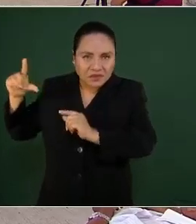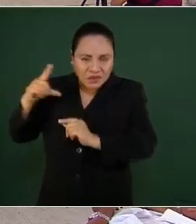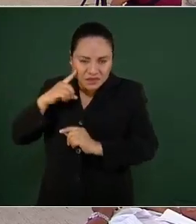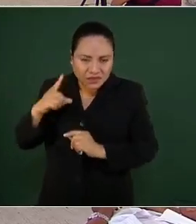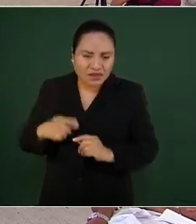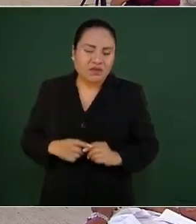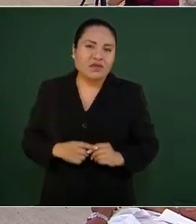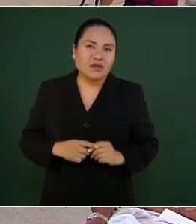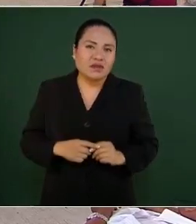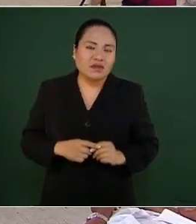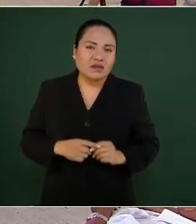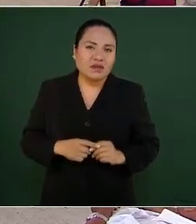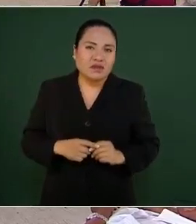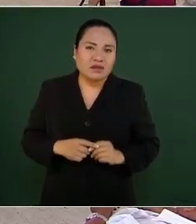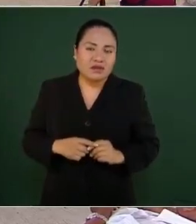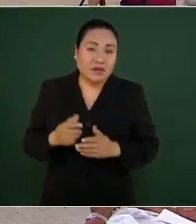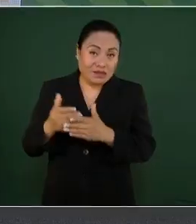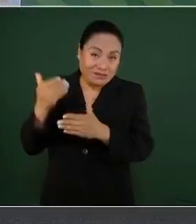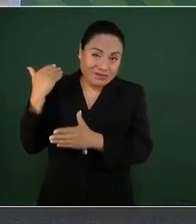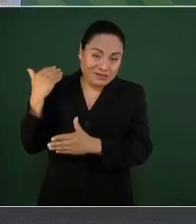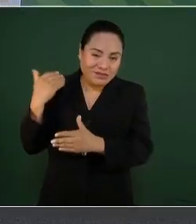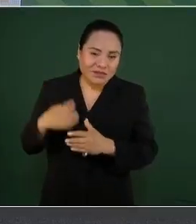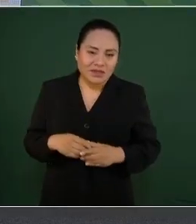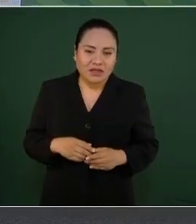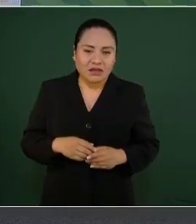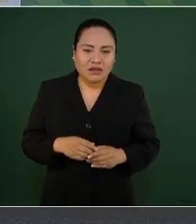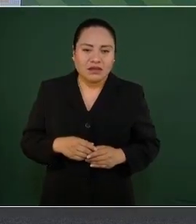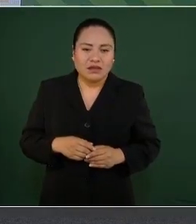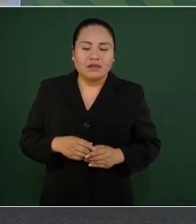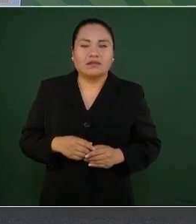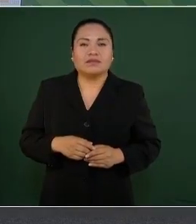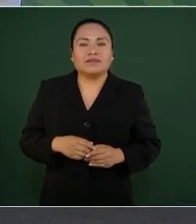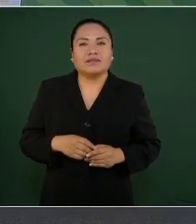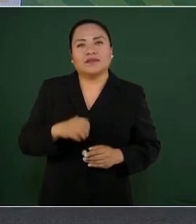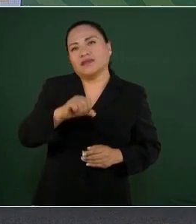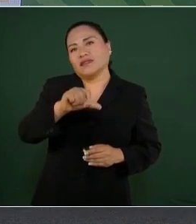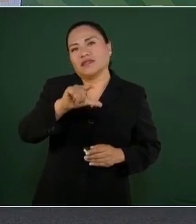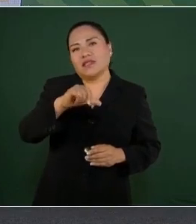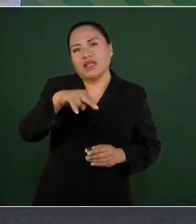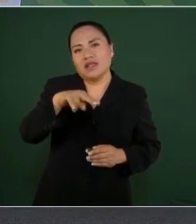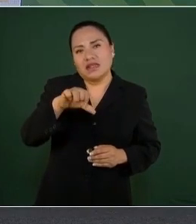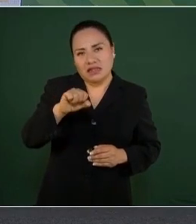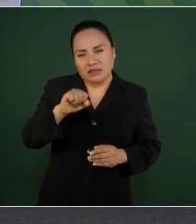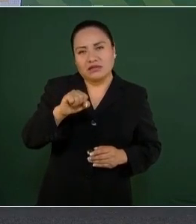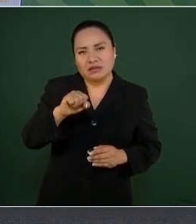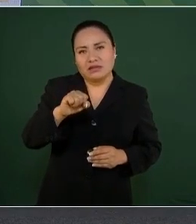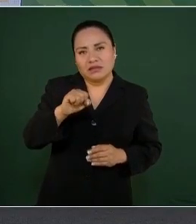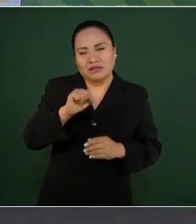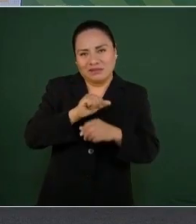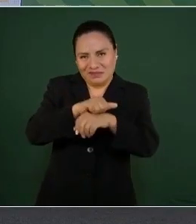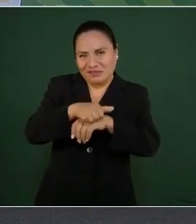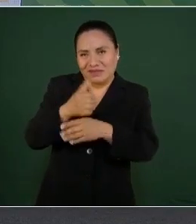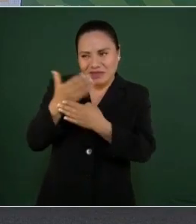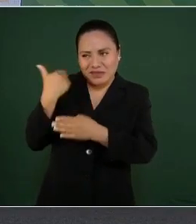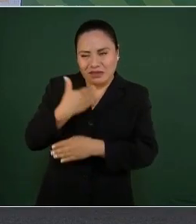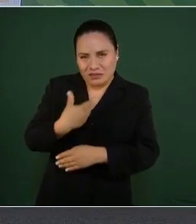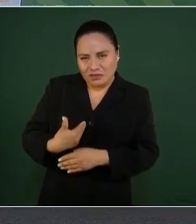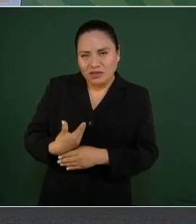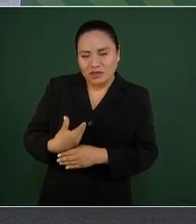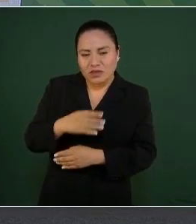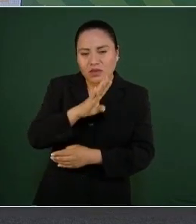que en el sexenio de Salinas aumentó el